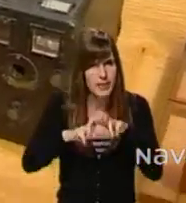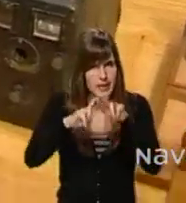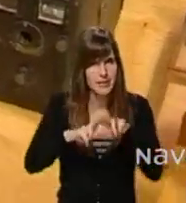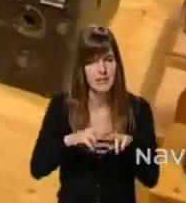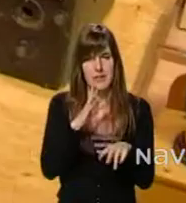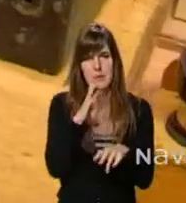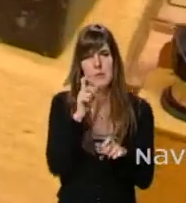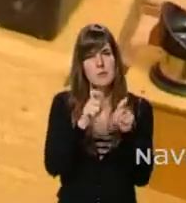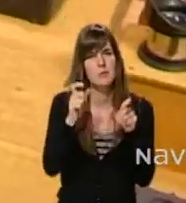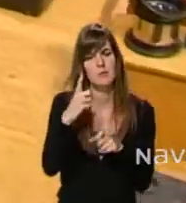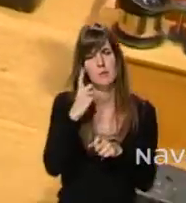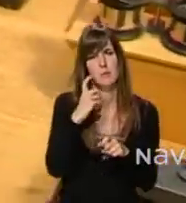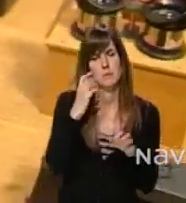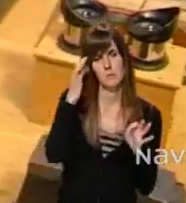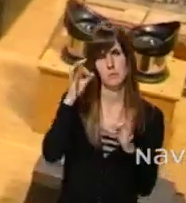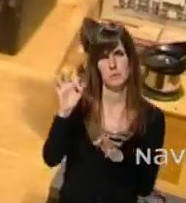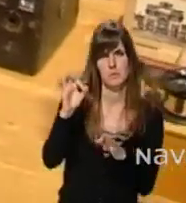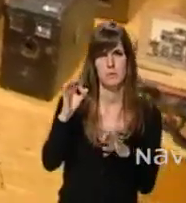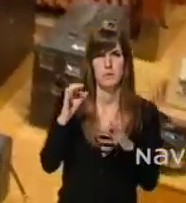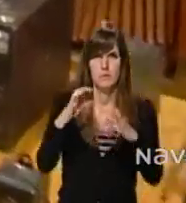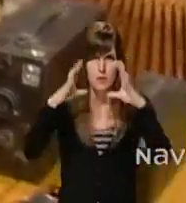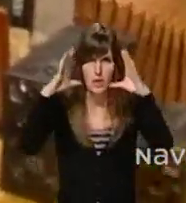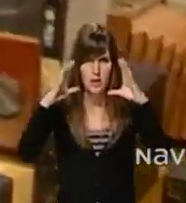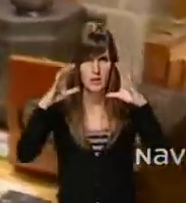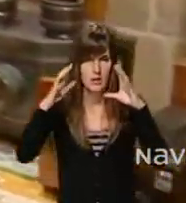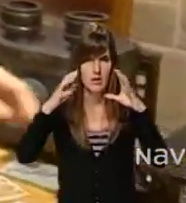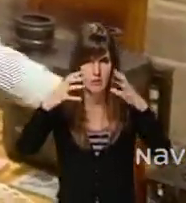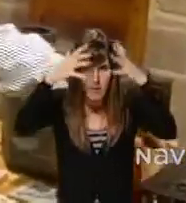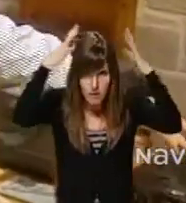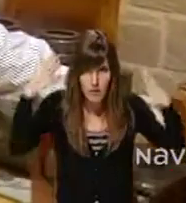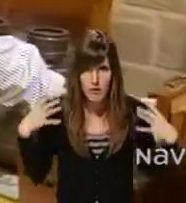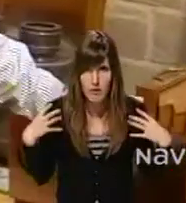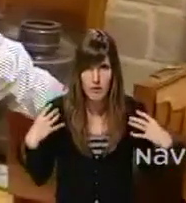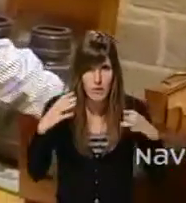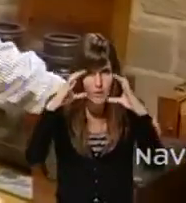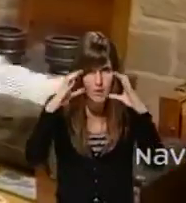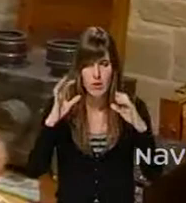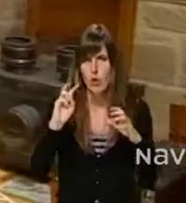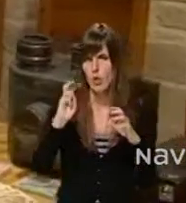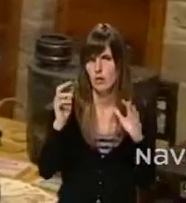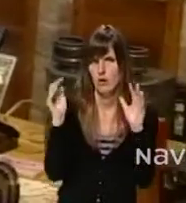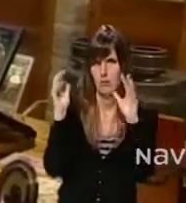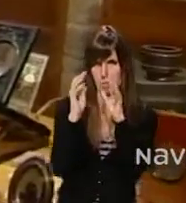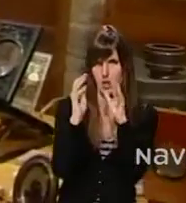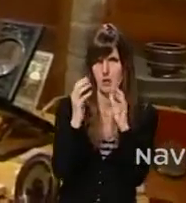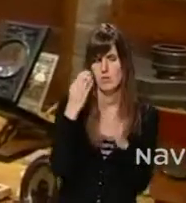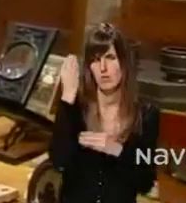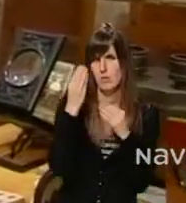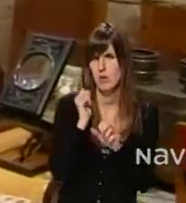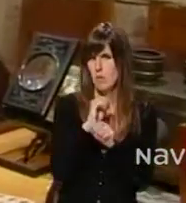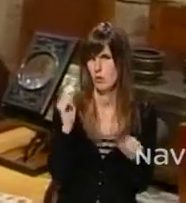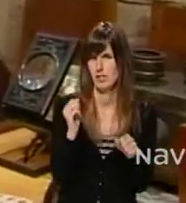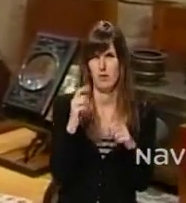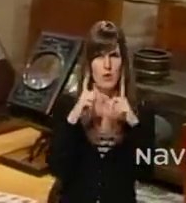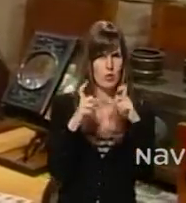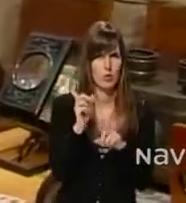estaba acostumbrada a ver las cámaras como esa cosa grande con un fuelle. De repente ven esto que parece un cajón y nadie lo asociaba a una máquina de